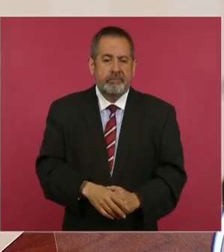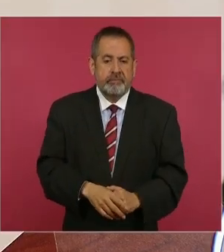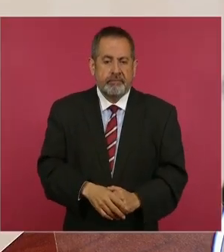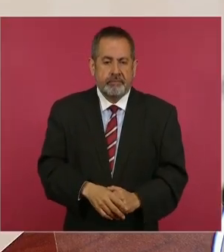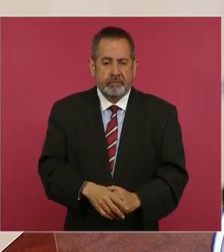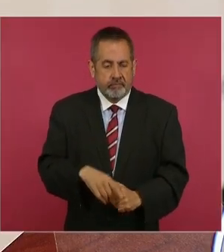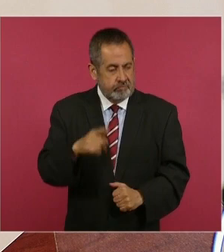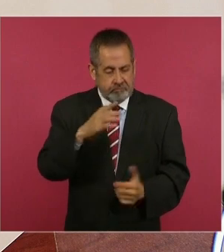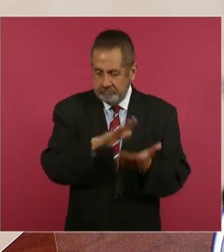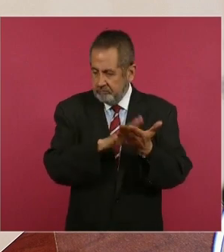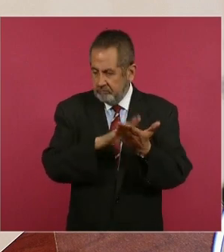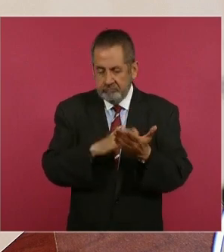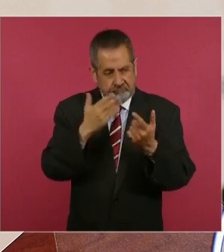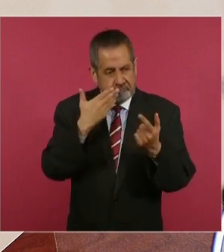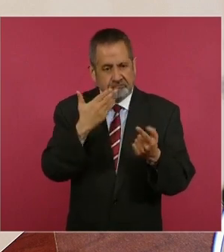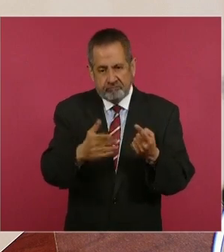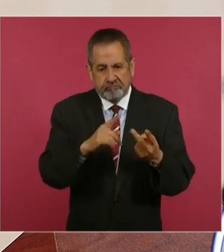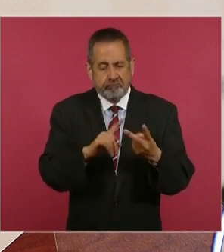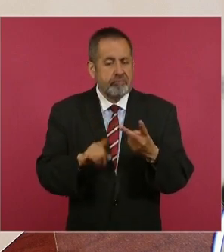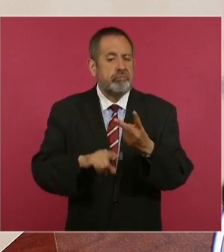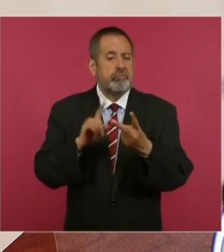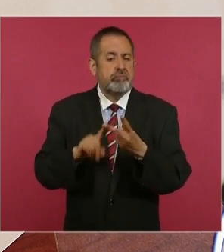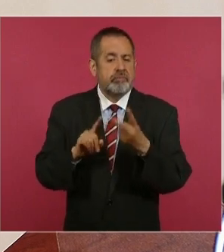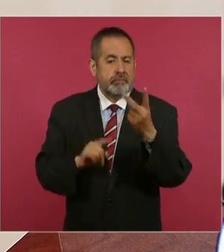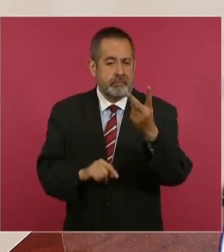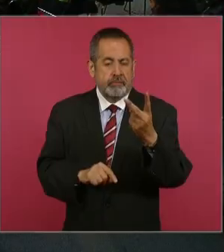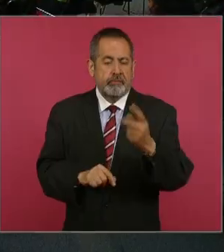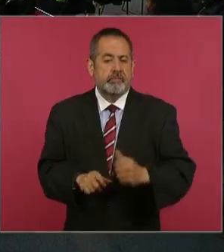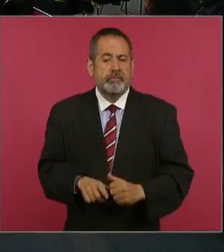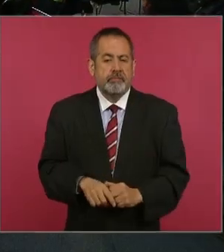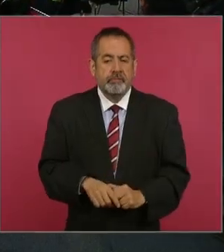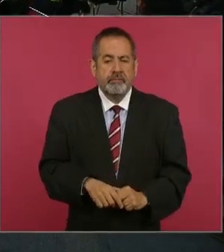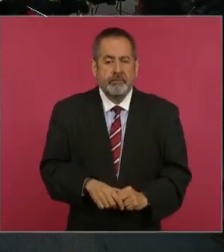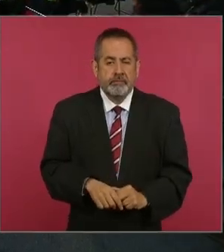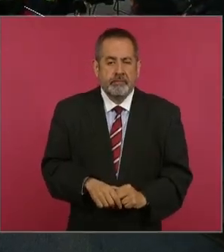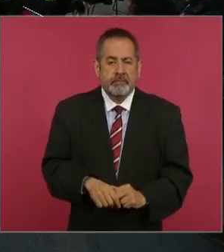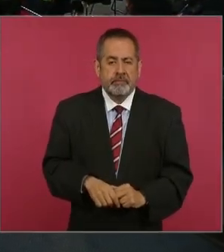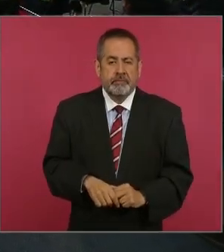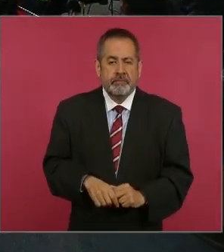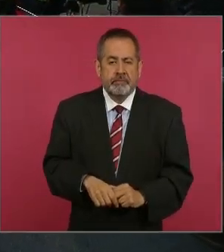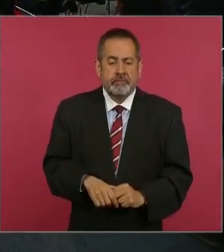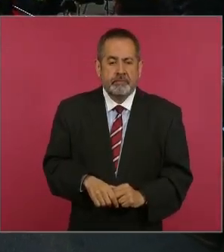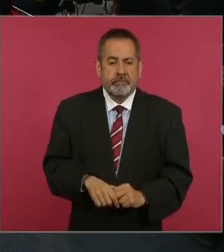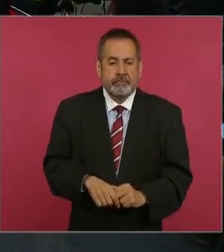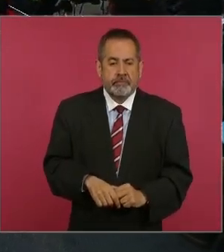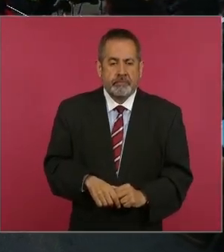lo celebro primero segundo